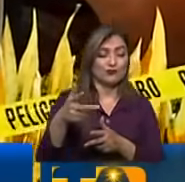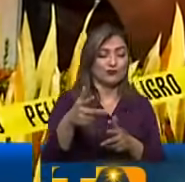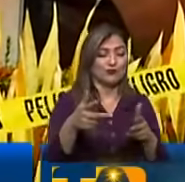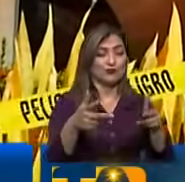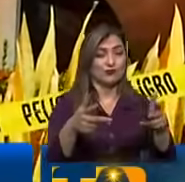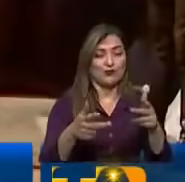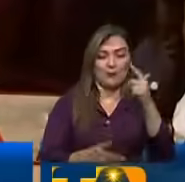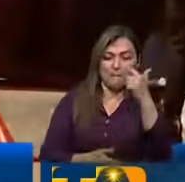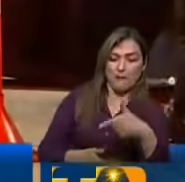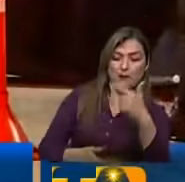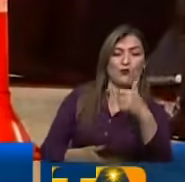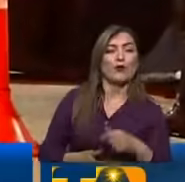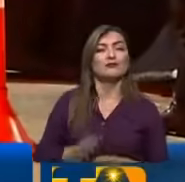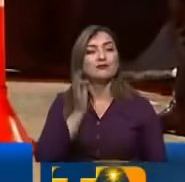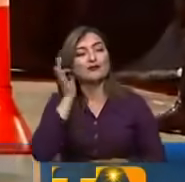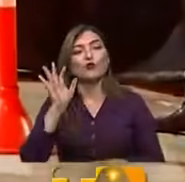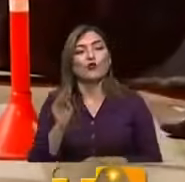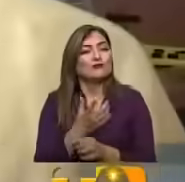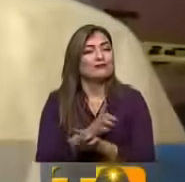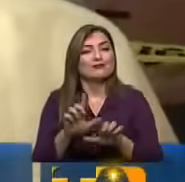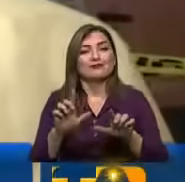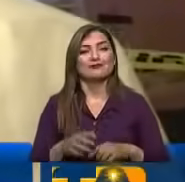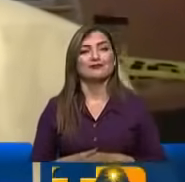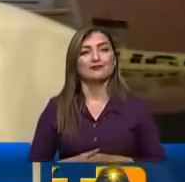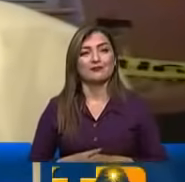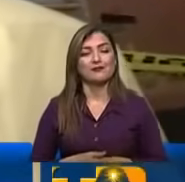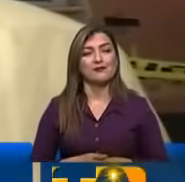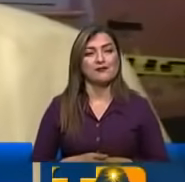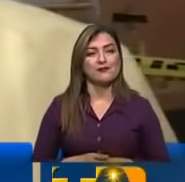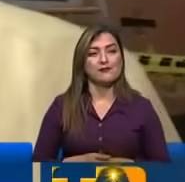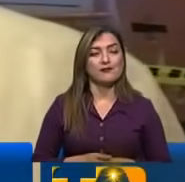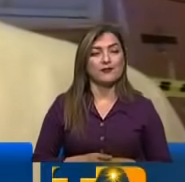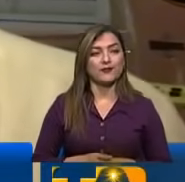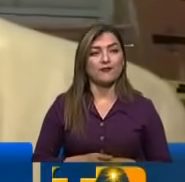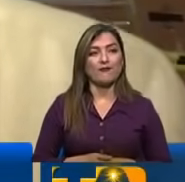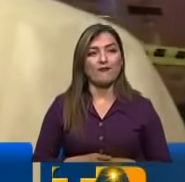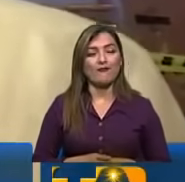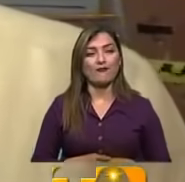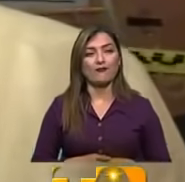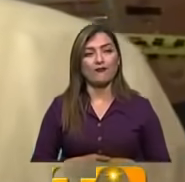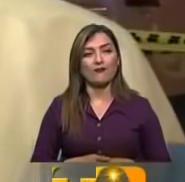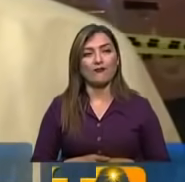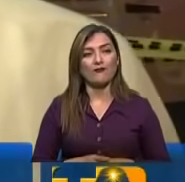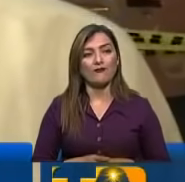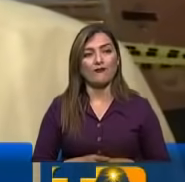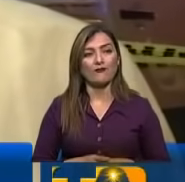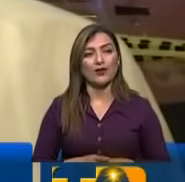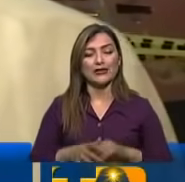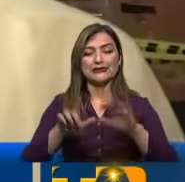le quitaron la vida. Su conviviente salió ilesa. Indicios. Hasta el momento, como 7 indicios,